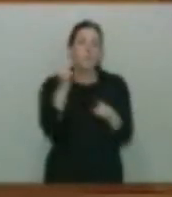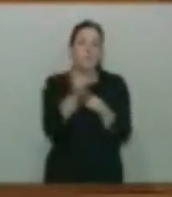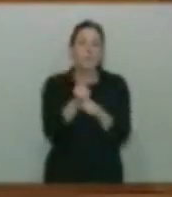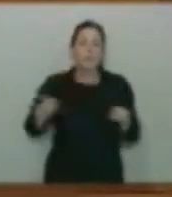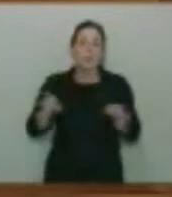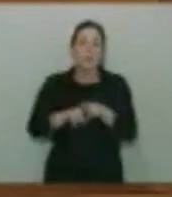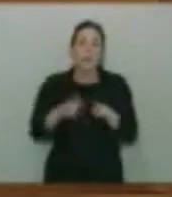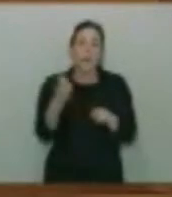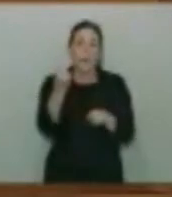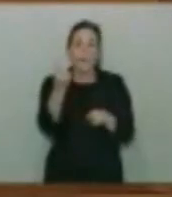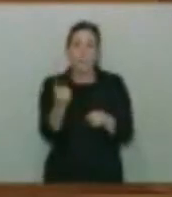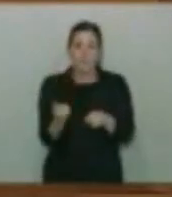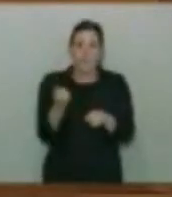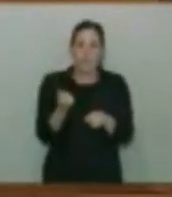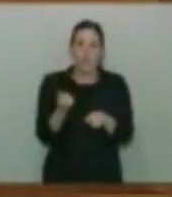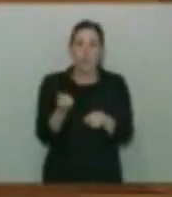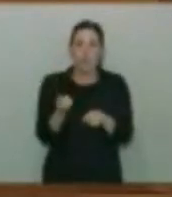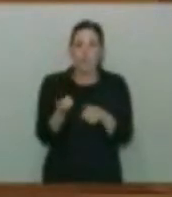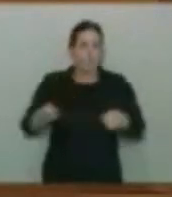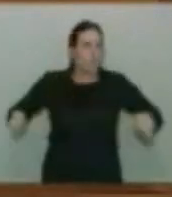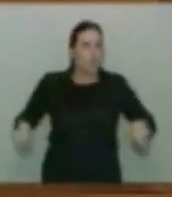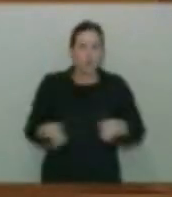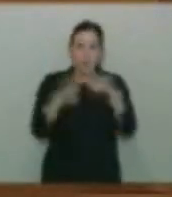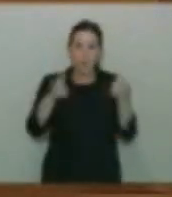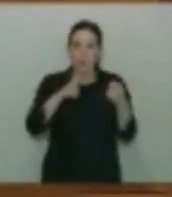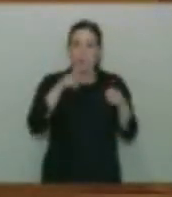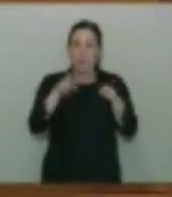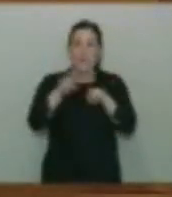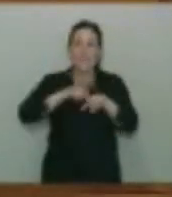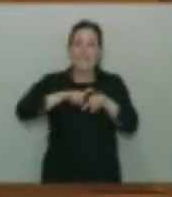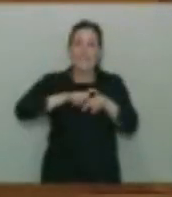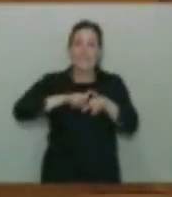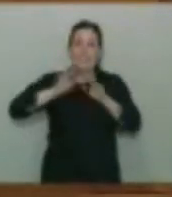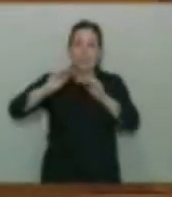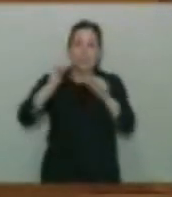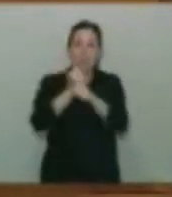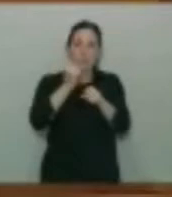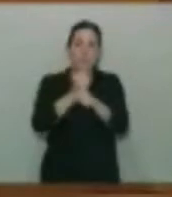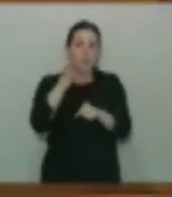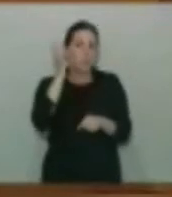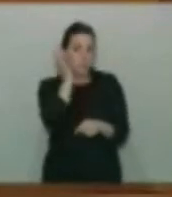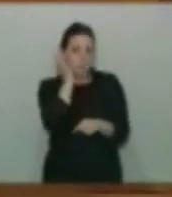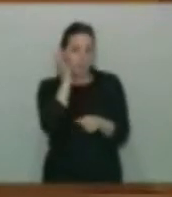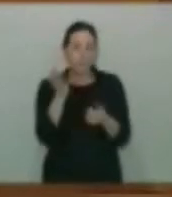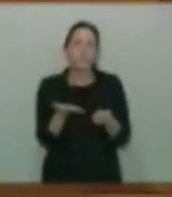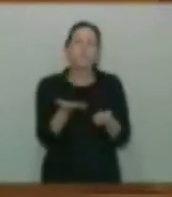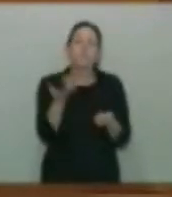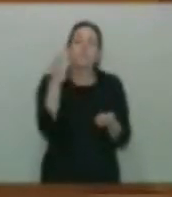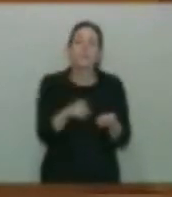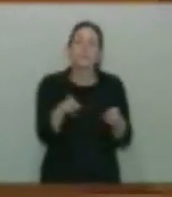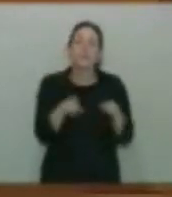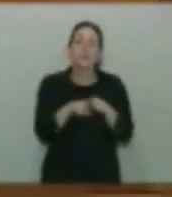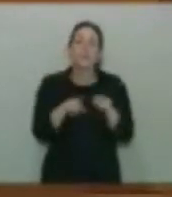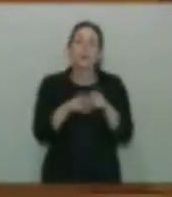de precariedad que caracteriza al empleo femenino asturiano, caracterizado por mayores niveles de temporalidad, de parcialidad y, por supuesto, de menores retribuciones, e igualmente a lograr que sea